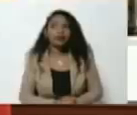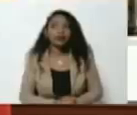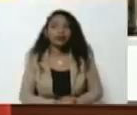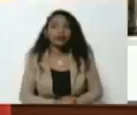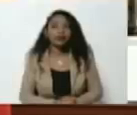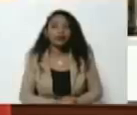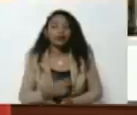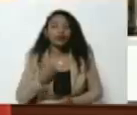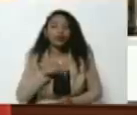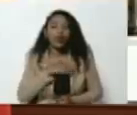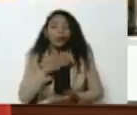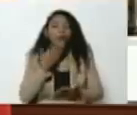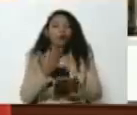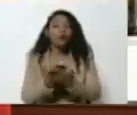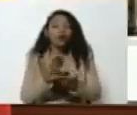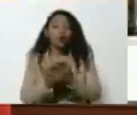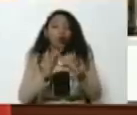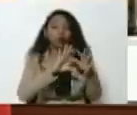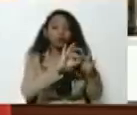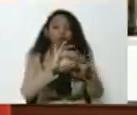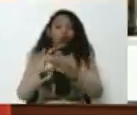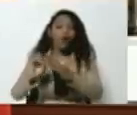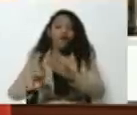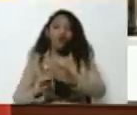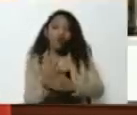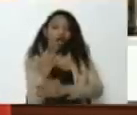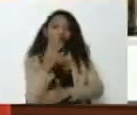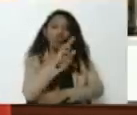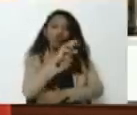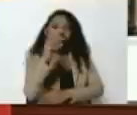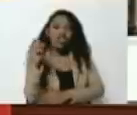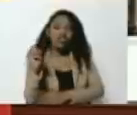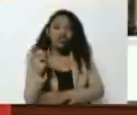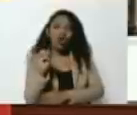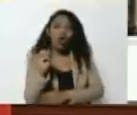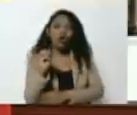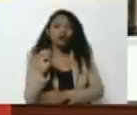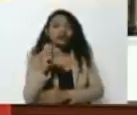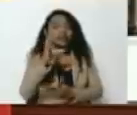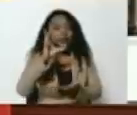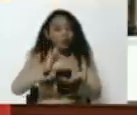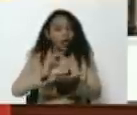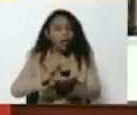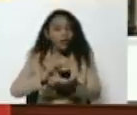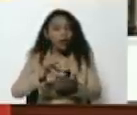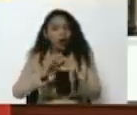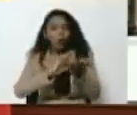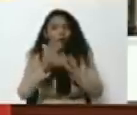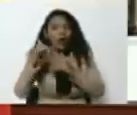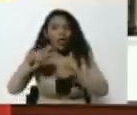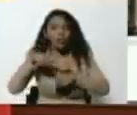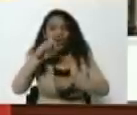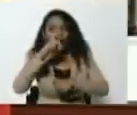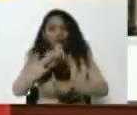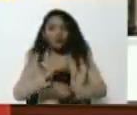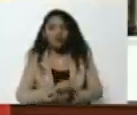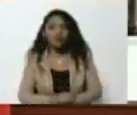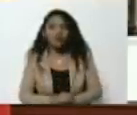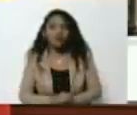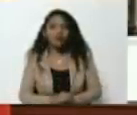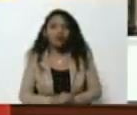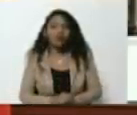Nos hemos propuesto articular y fundar 200 ciudades comunales este año.